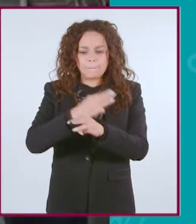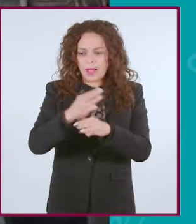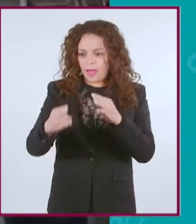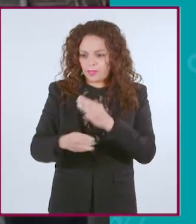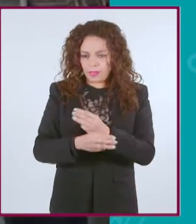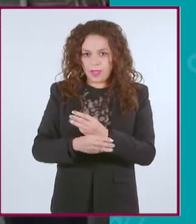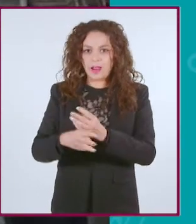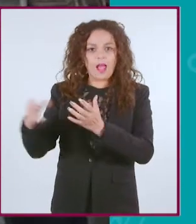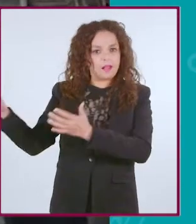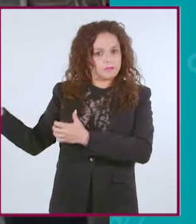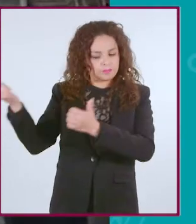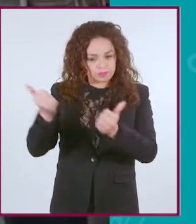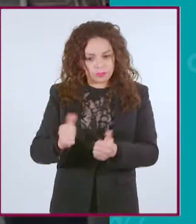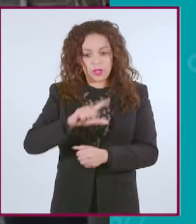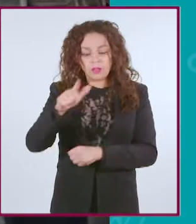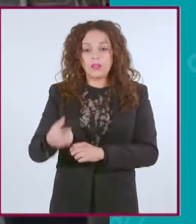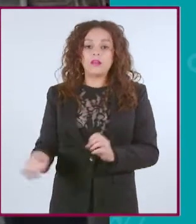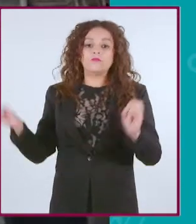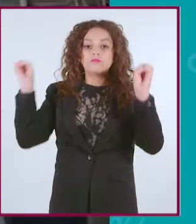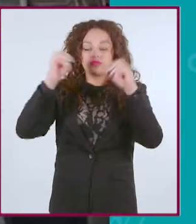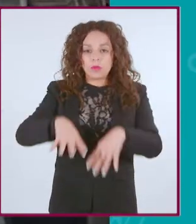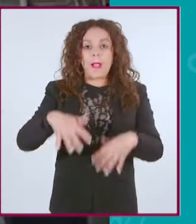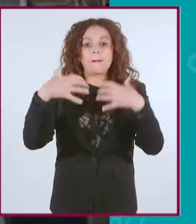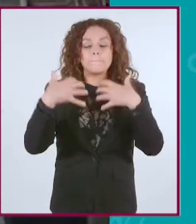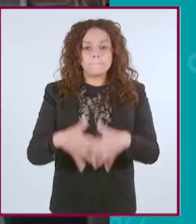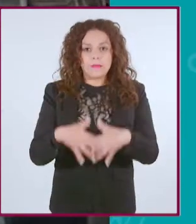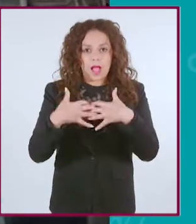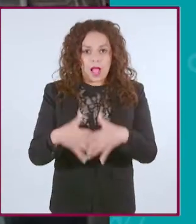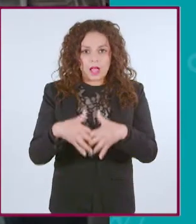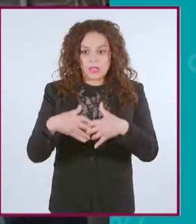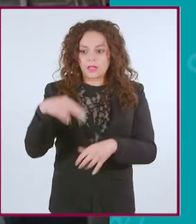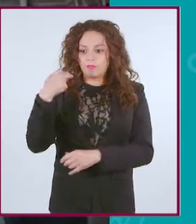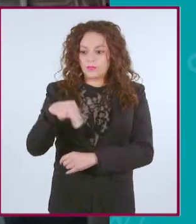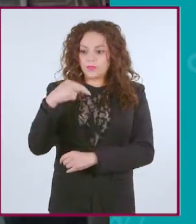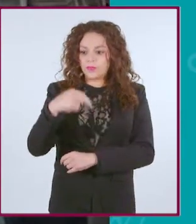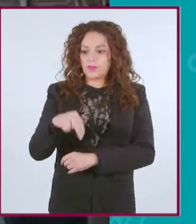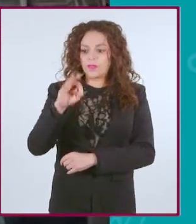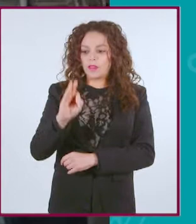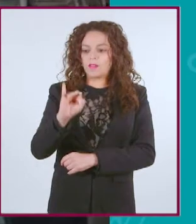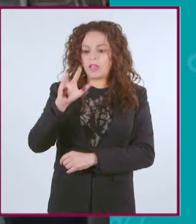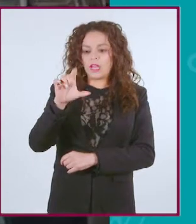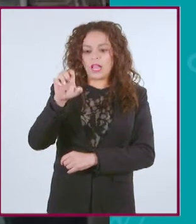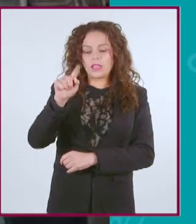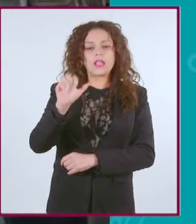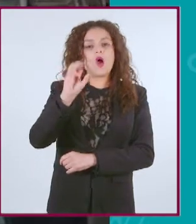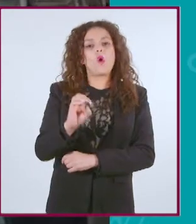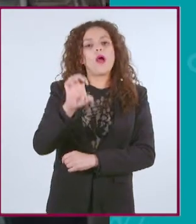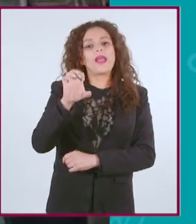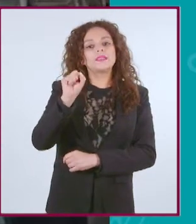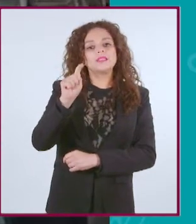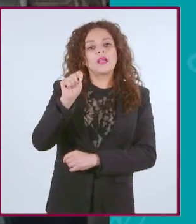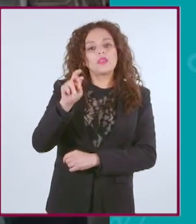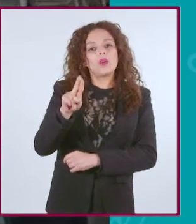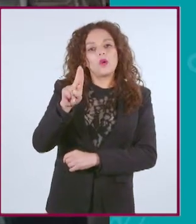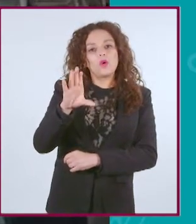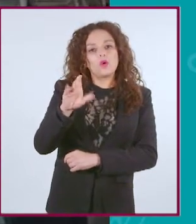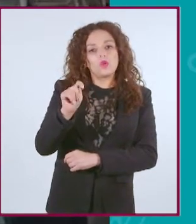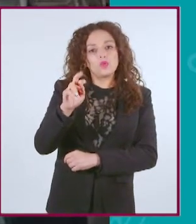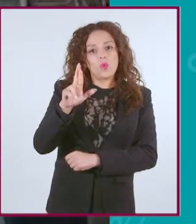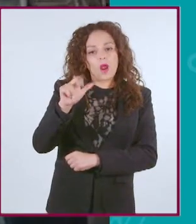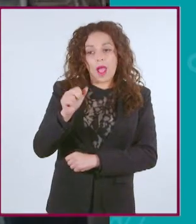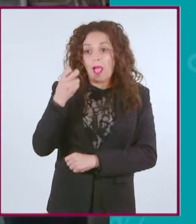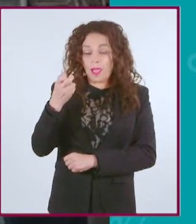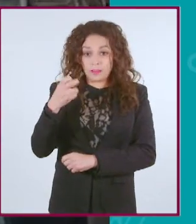Los montamos en las máquinas tejedoras en la parte que se llama fileta o estructura. Se programan las